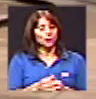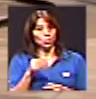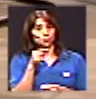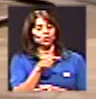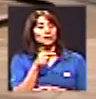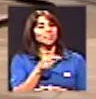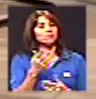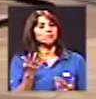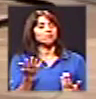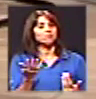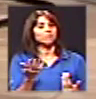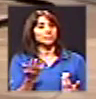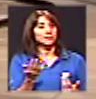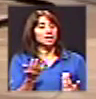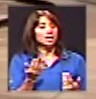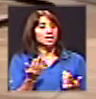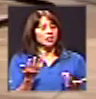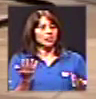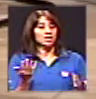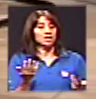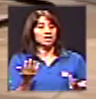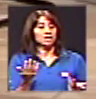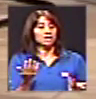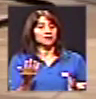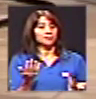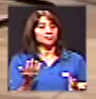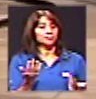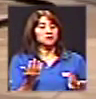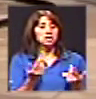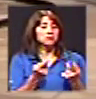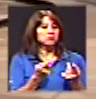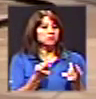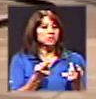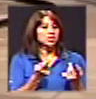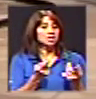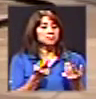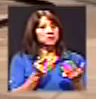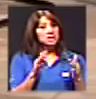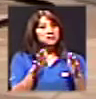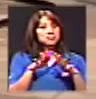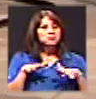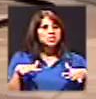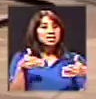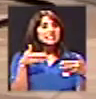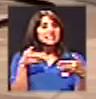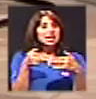usted vino cerca de Curridabat